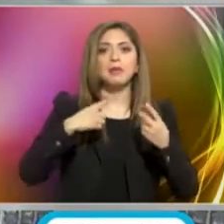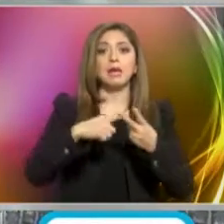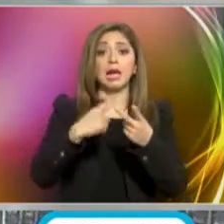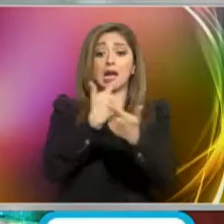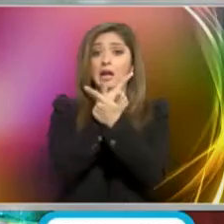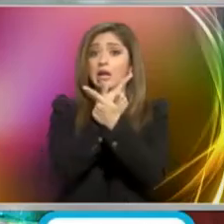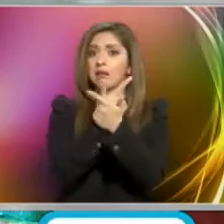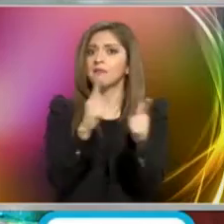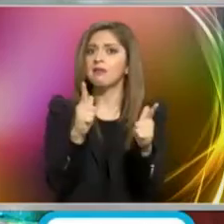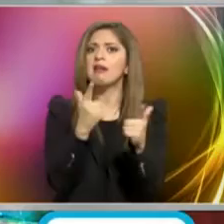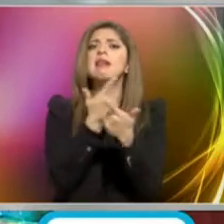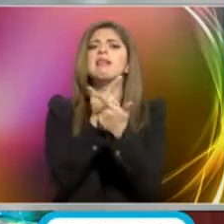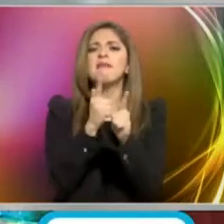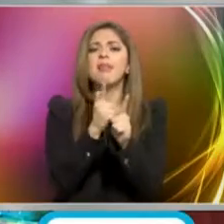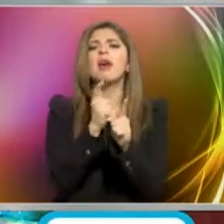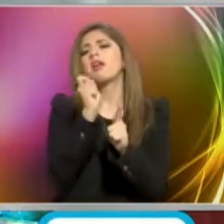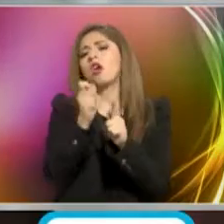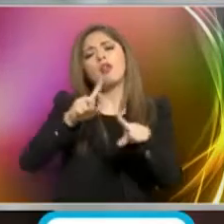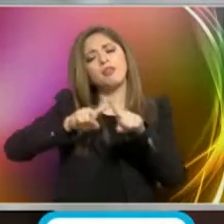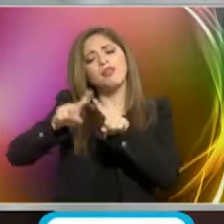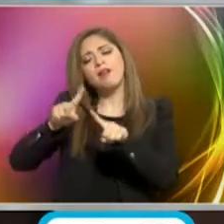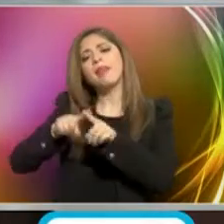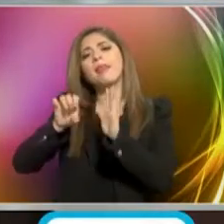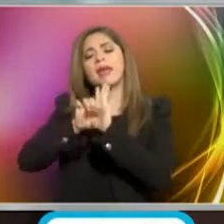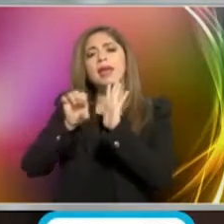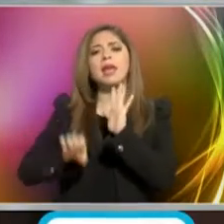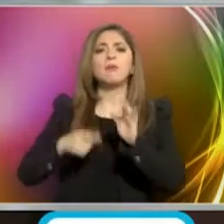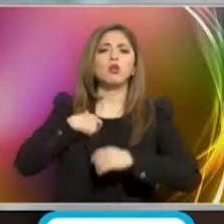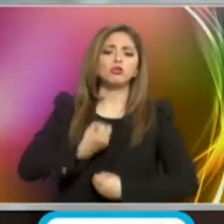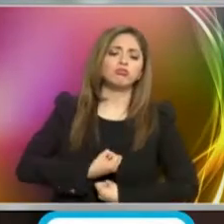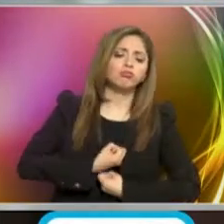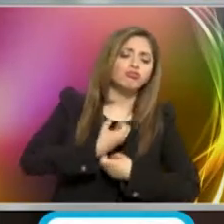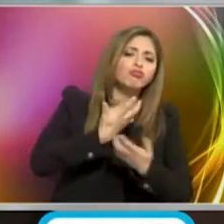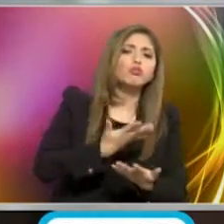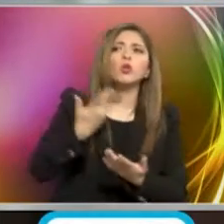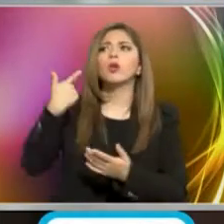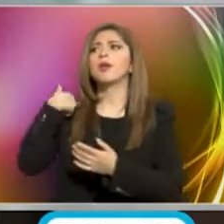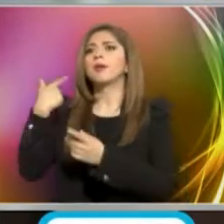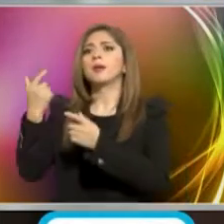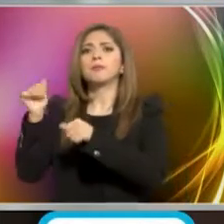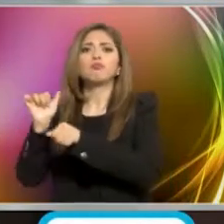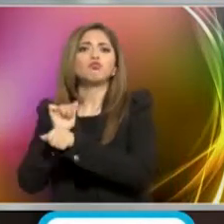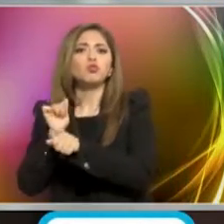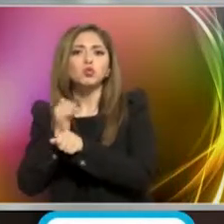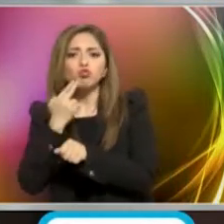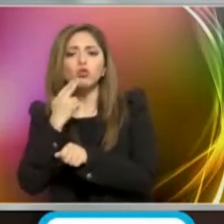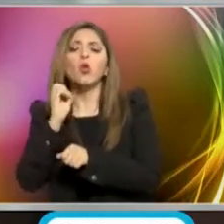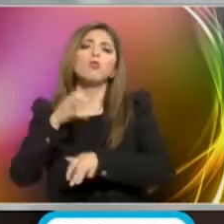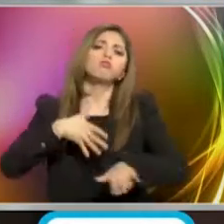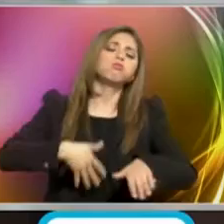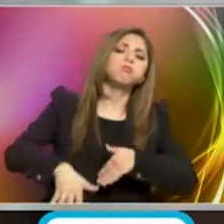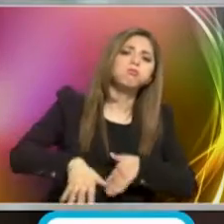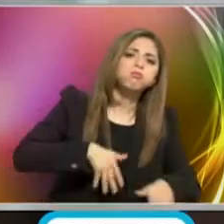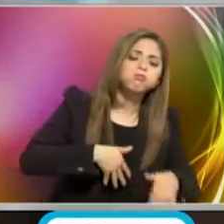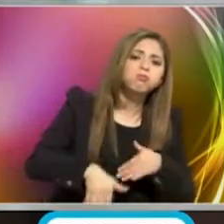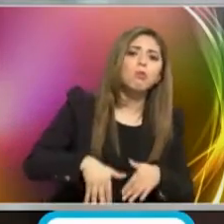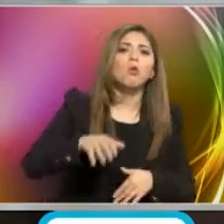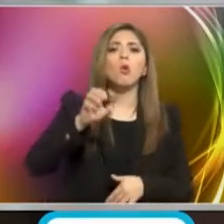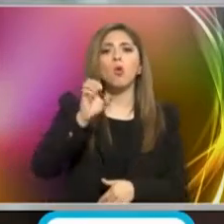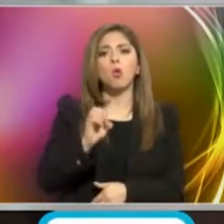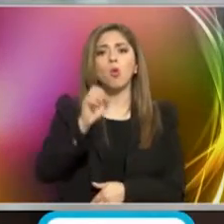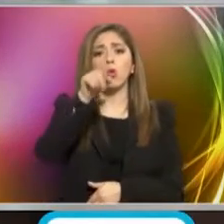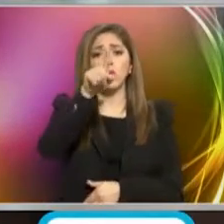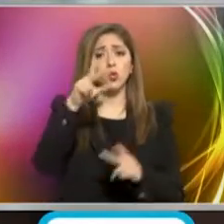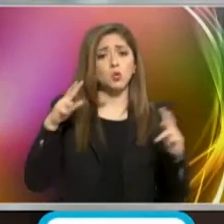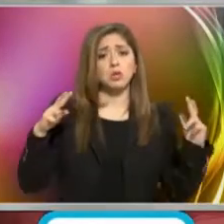en todos los sentidos, libertad de tránsito, de expresión, Por un de medio ambiente conciencia, sano. Claro. ¿no? de culto,